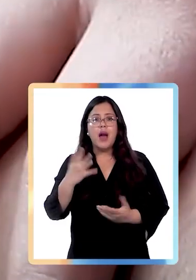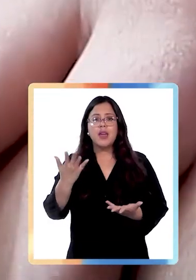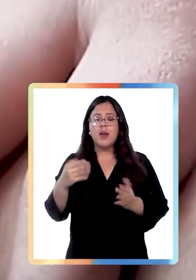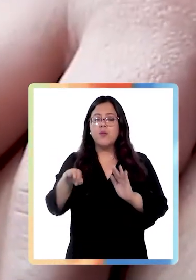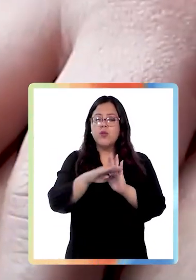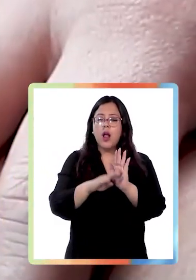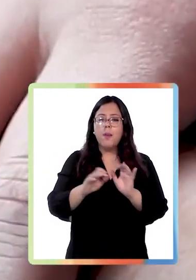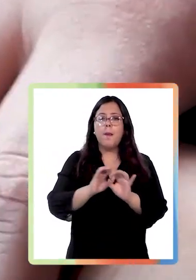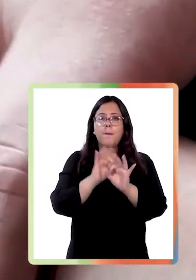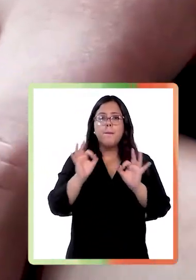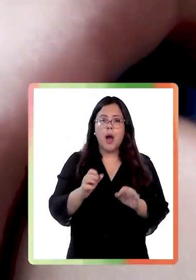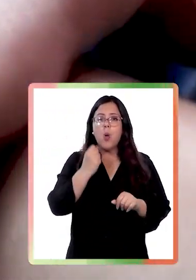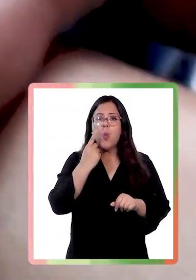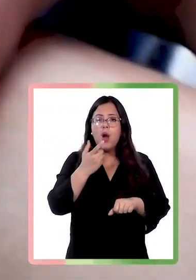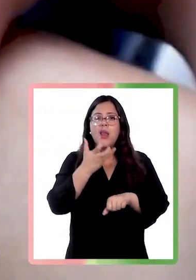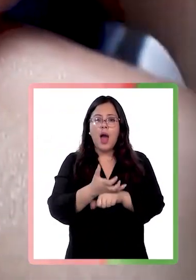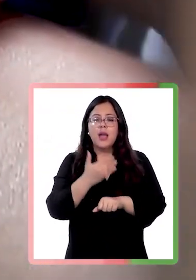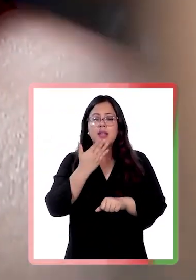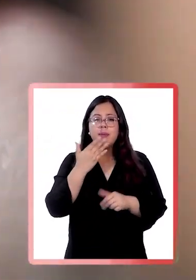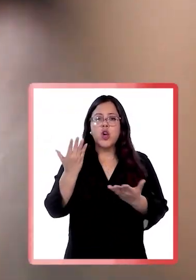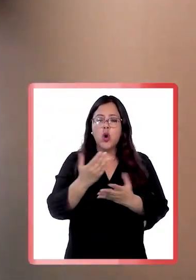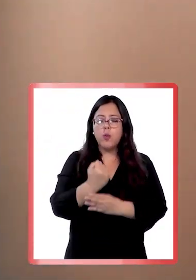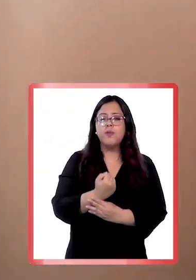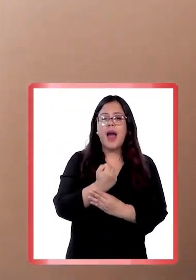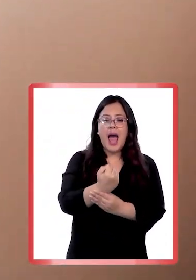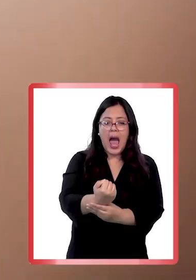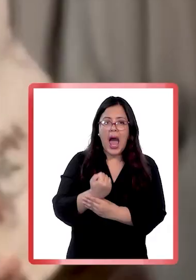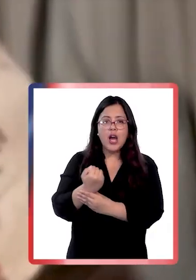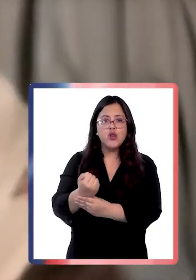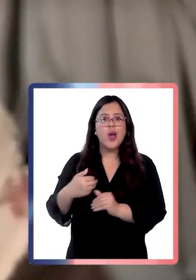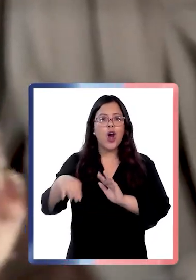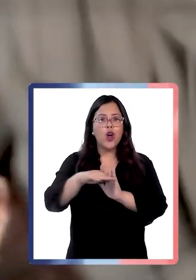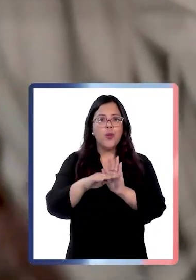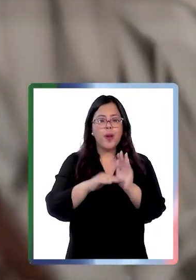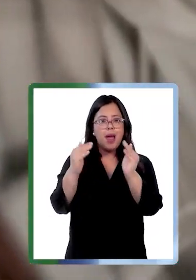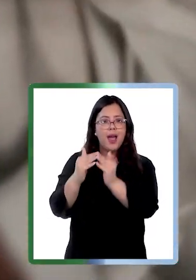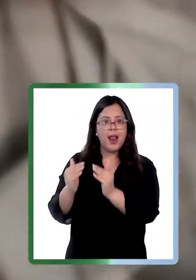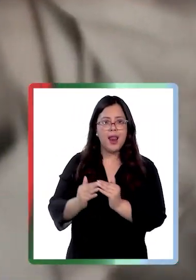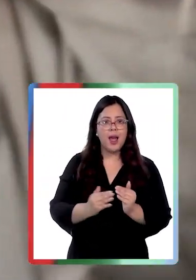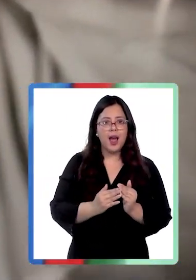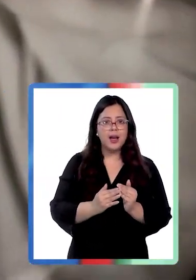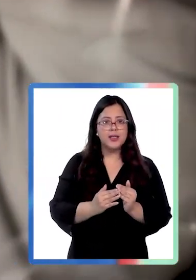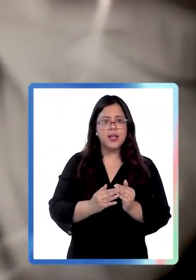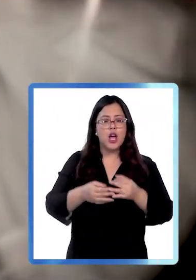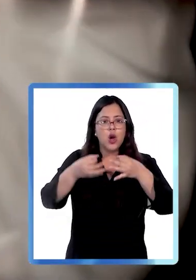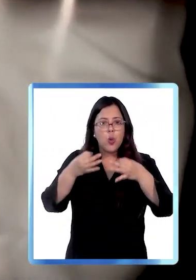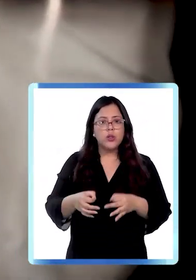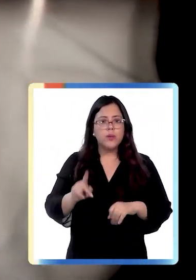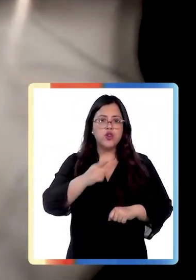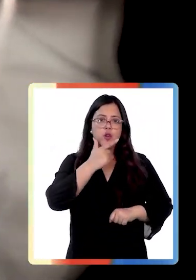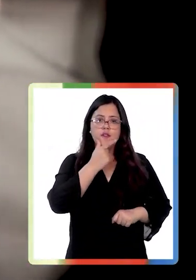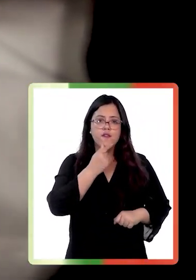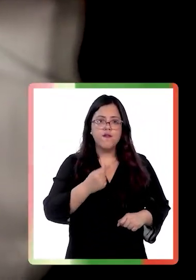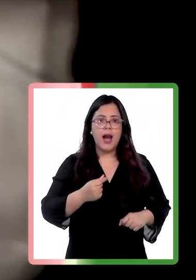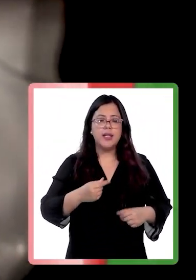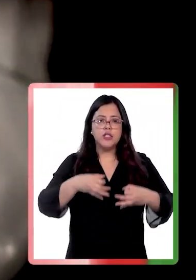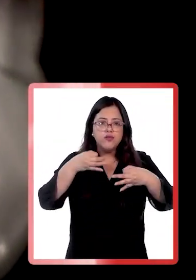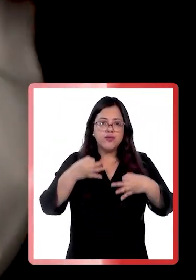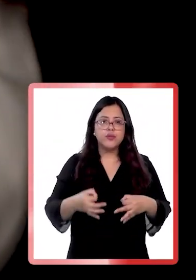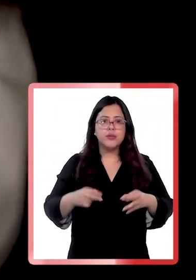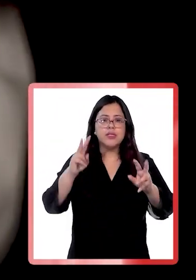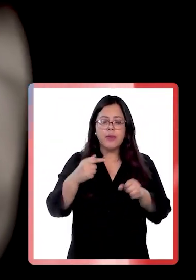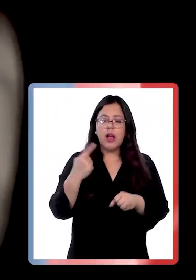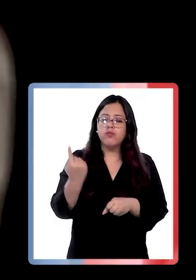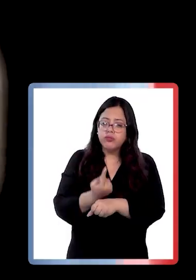los apoderados cuál es el programa en particular que se baja a los niños y cómo ir colaborando con el mismo programa en las casas, dado que no es tan